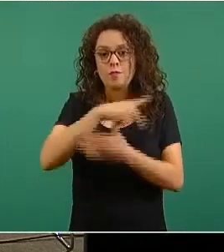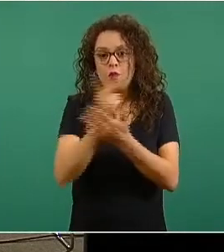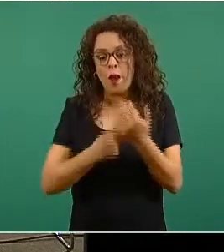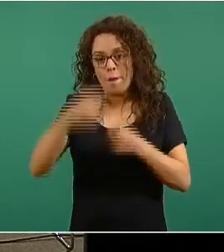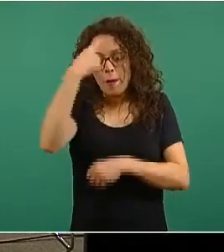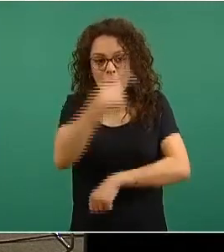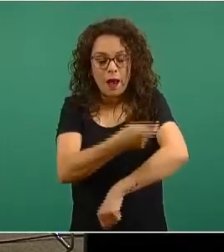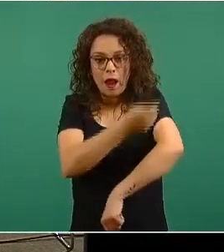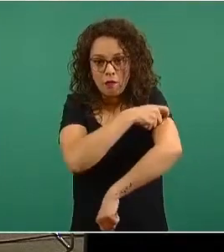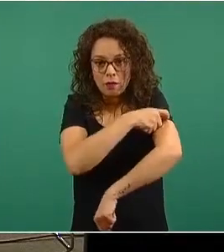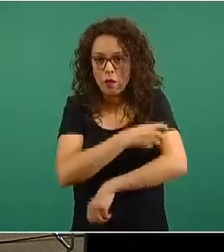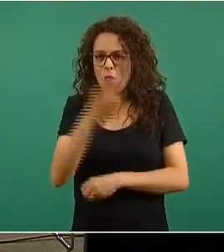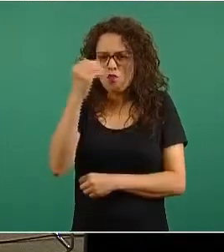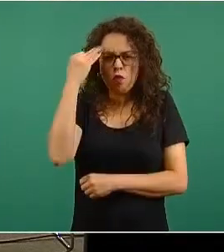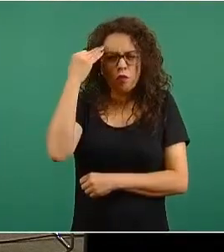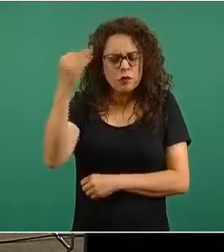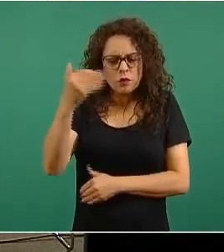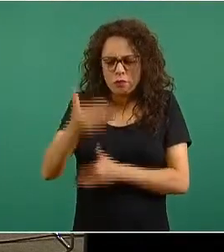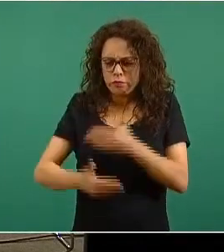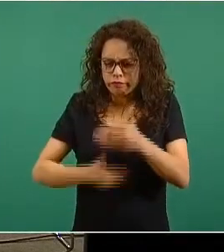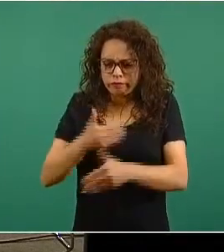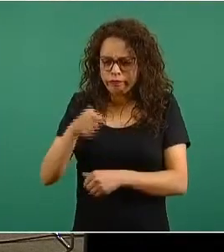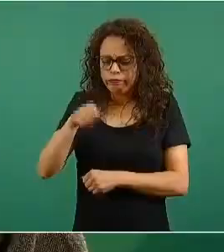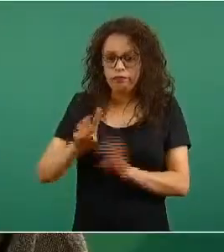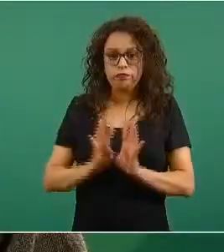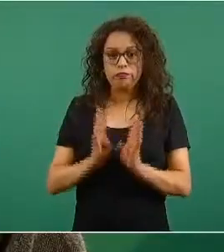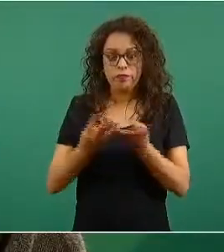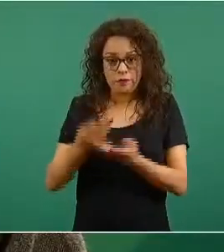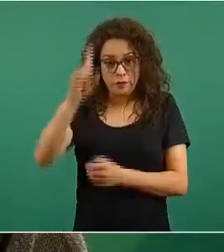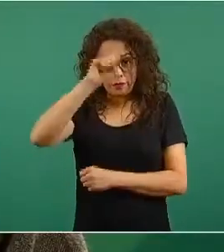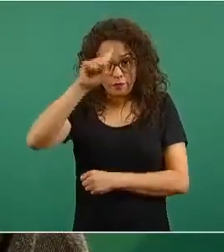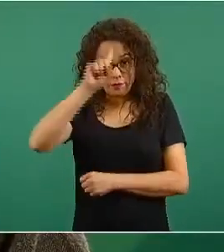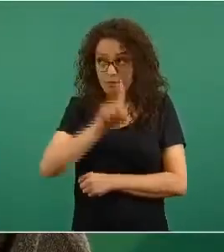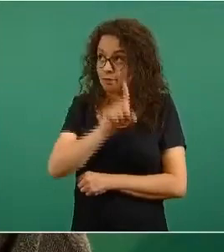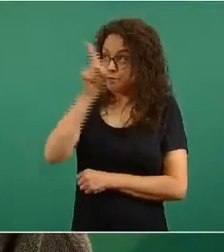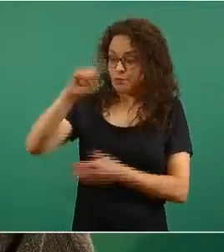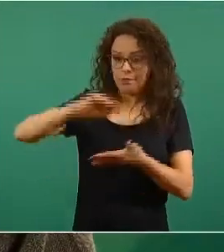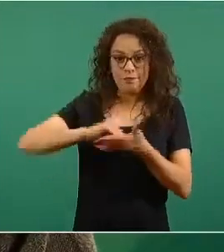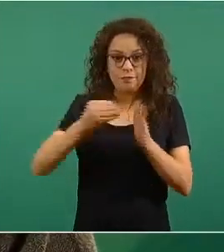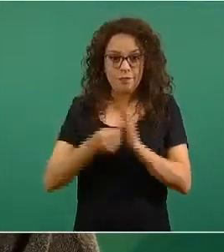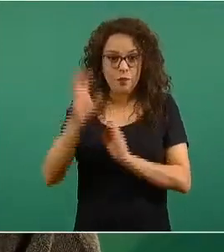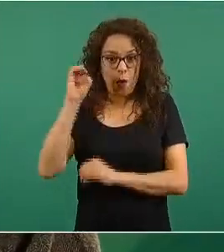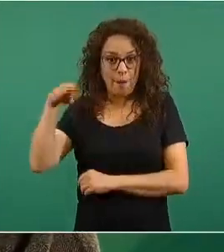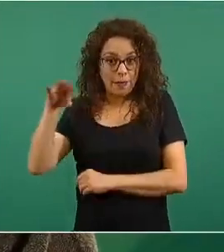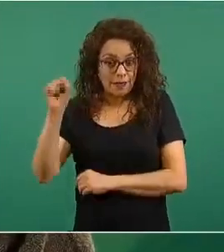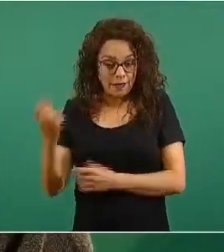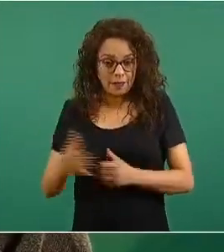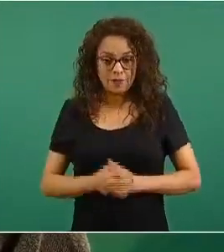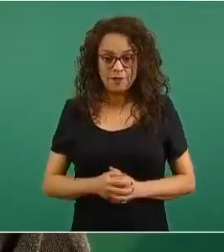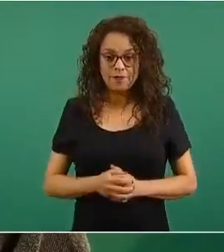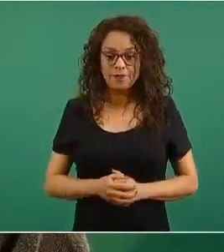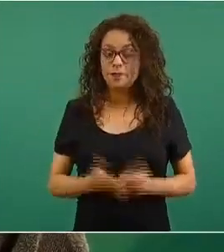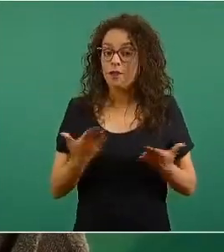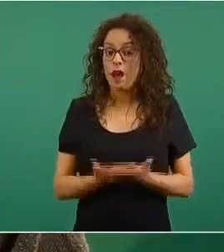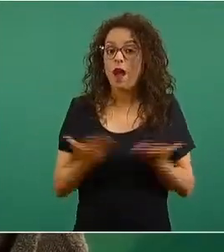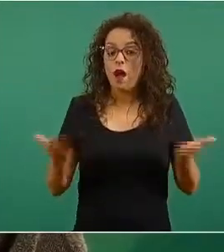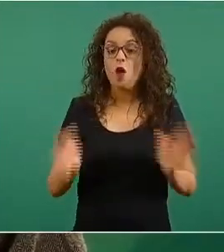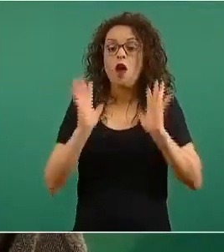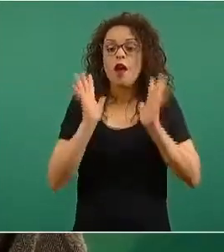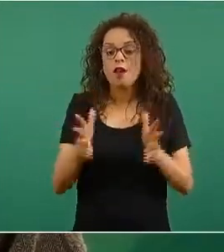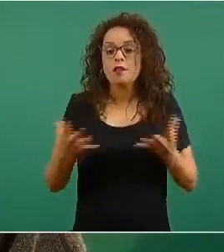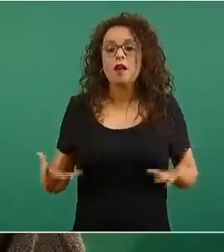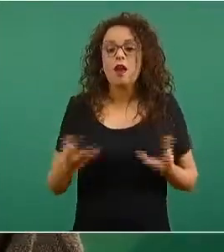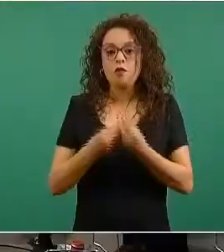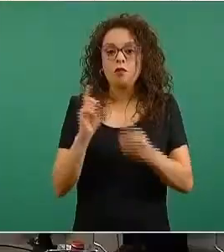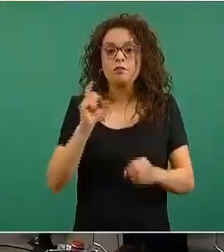ha sido por mucho tiempo miembro del Grupo Asesor Estratégico de la Organización Mundial de la Salud y ahora ya además está en el Grupo Técnico